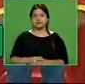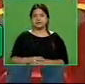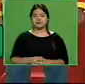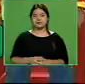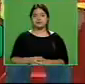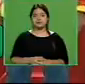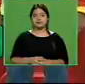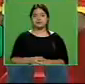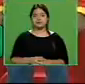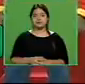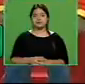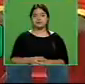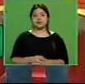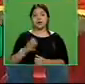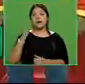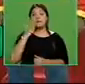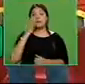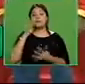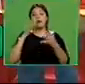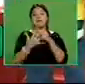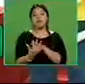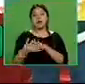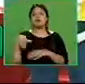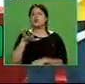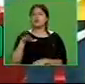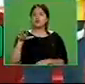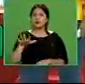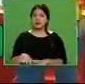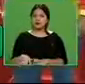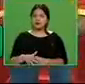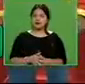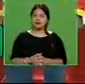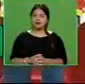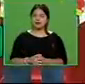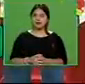Argelia, ella es una madre del barrio. ¿Cómo está, Argelia?